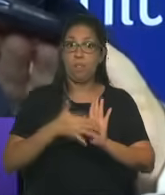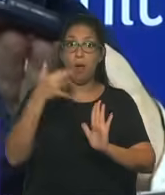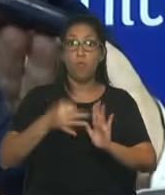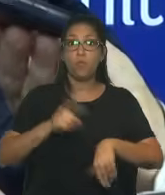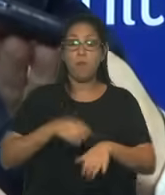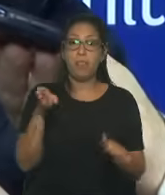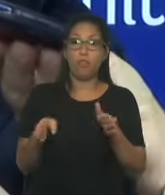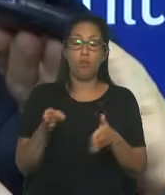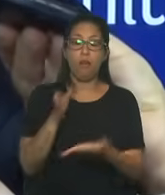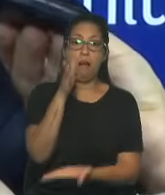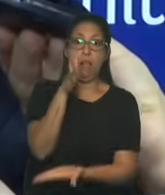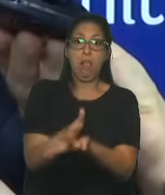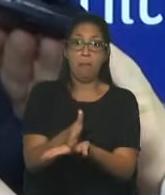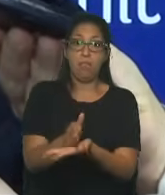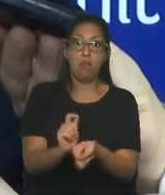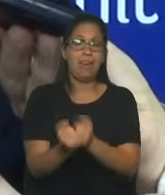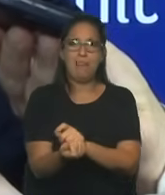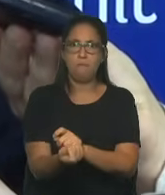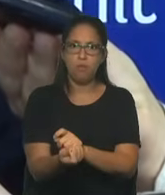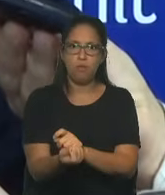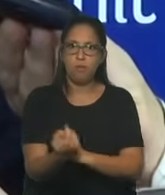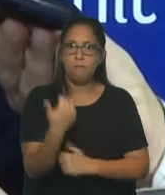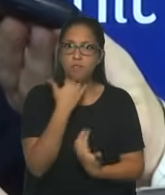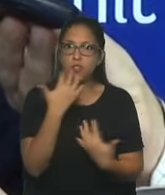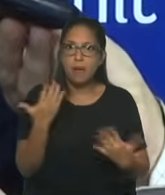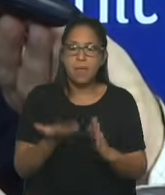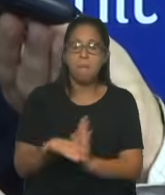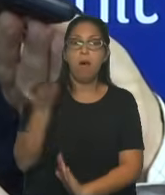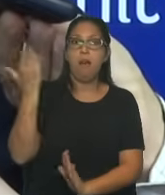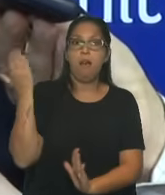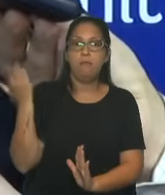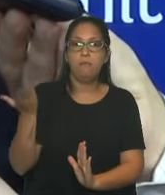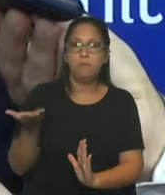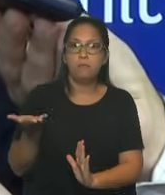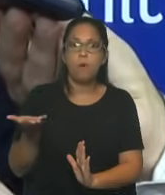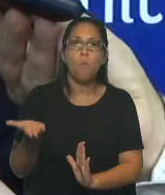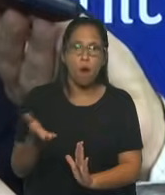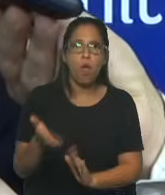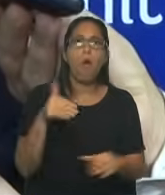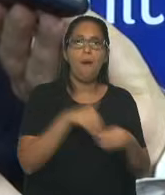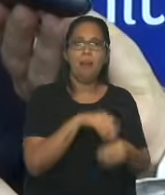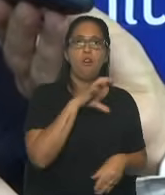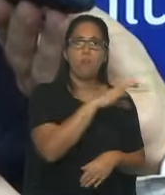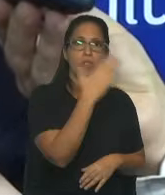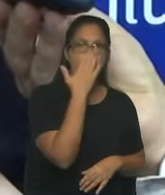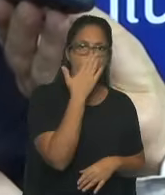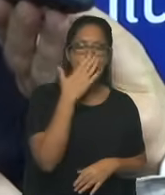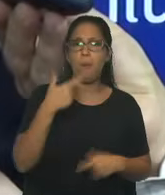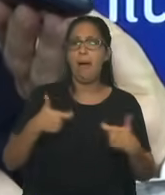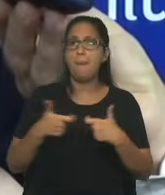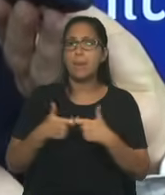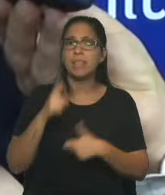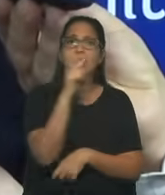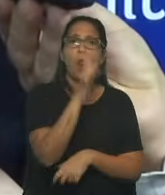cambio, donde muchos no sabían o no creían que iba a ser de tal alto el impacto, poner tanto el Banco de Córdoba como las empresas de energía o